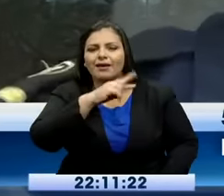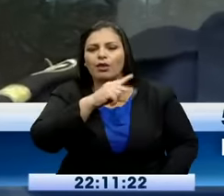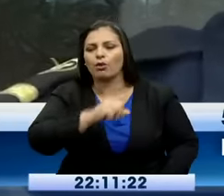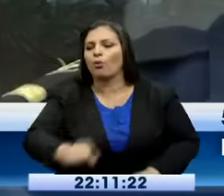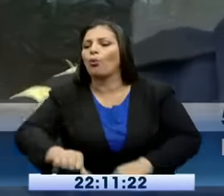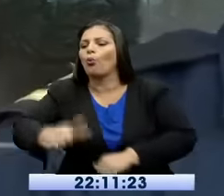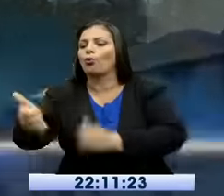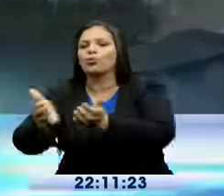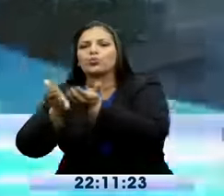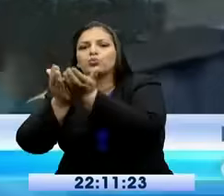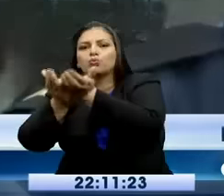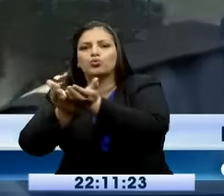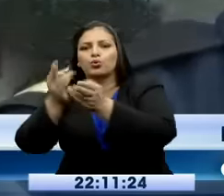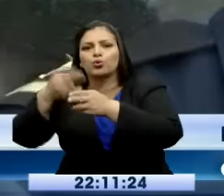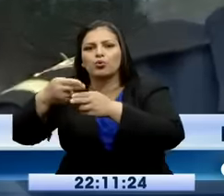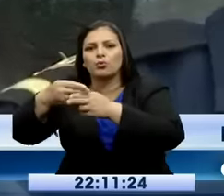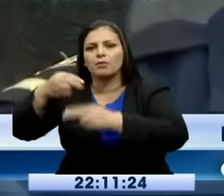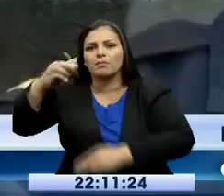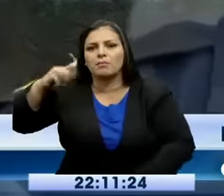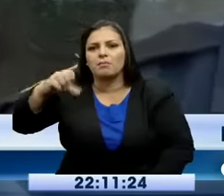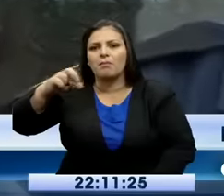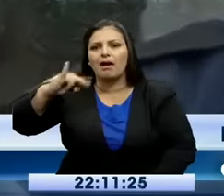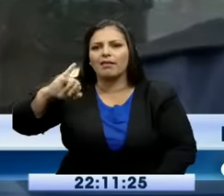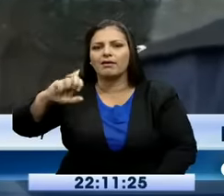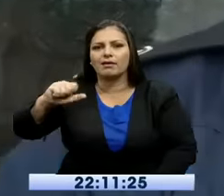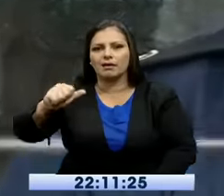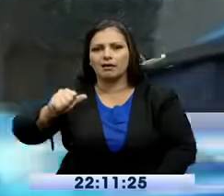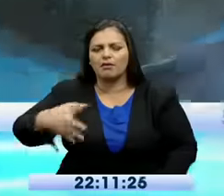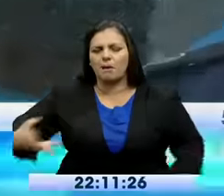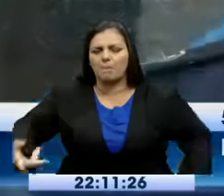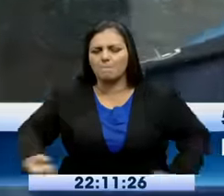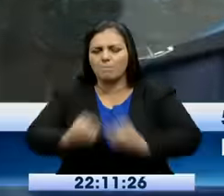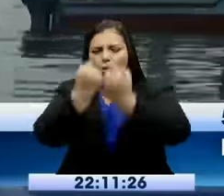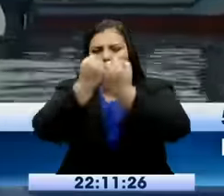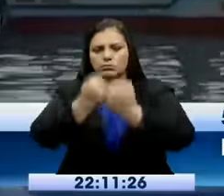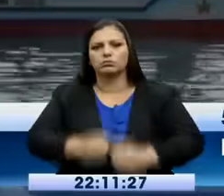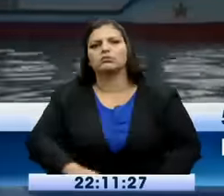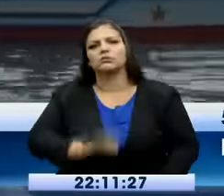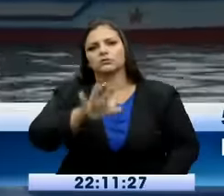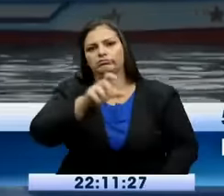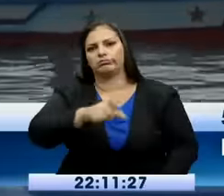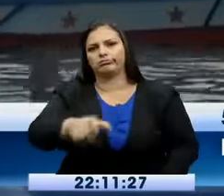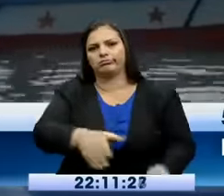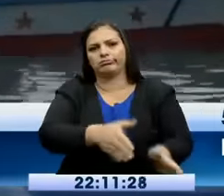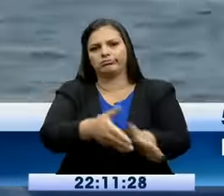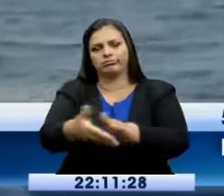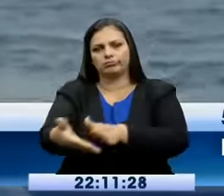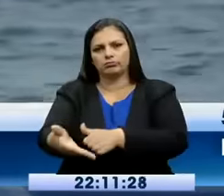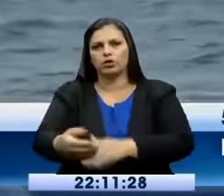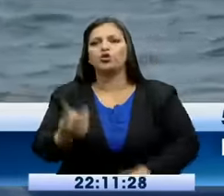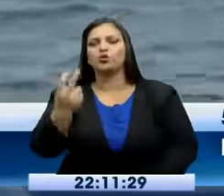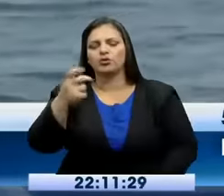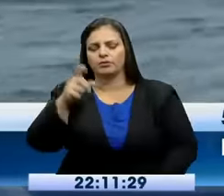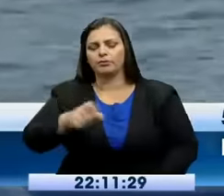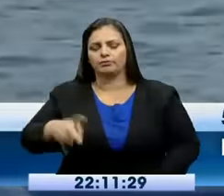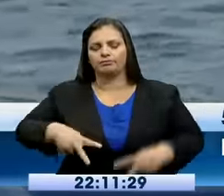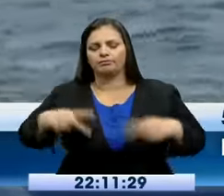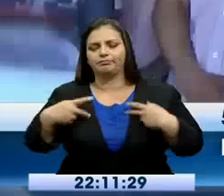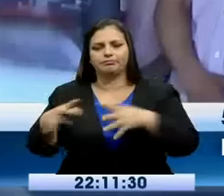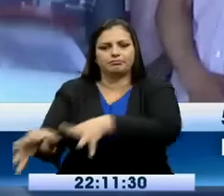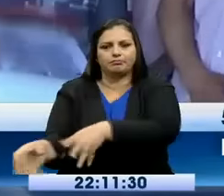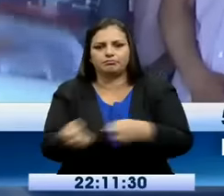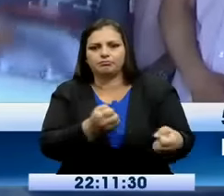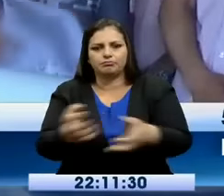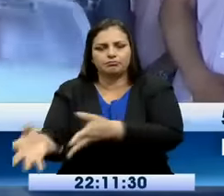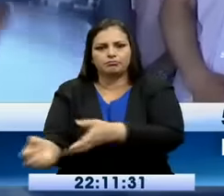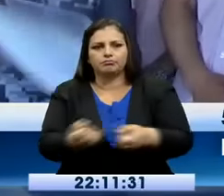a su tripulación rescatando a 12 personas con vida y 5 fallecidas. El barco zarpó desde el puerto de Manta con 23 tripulantes a bordo.